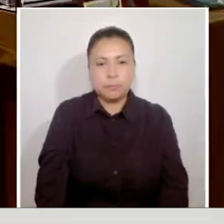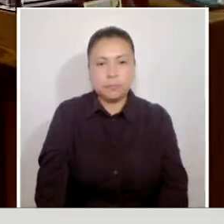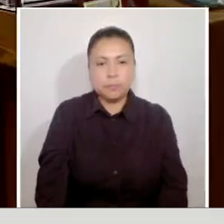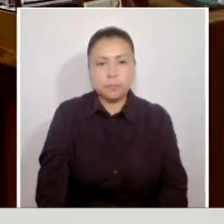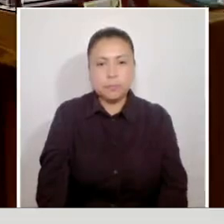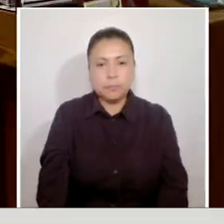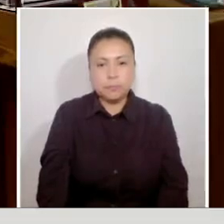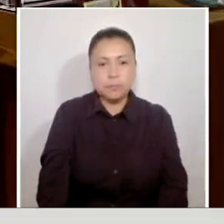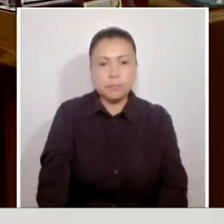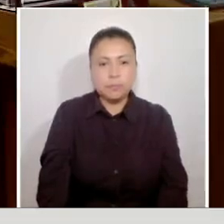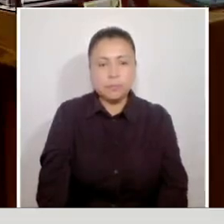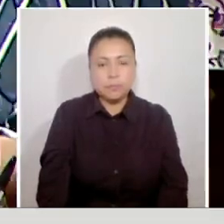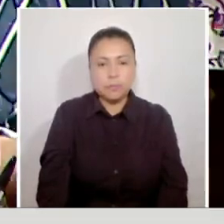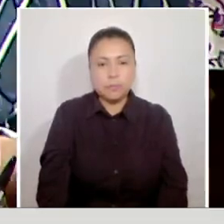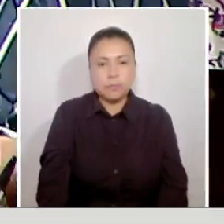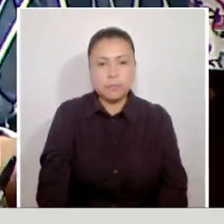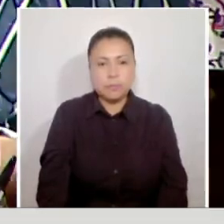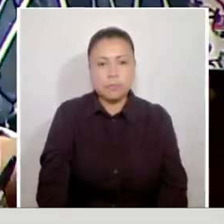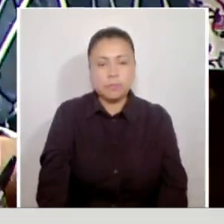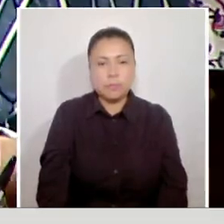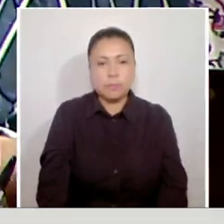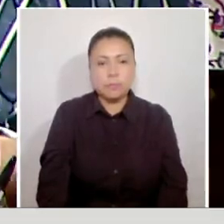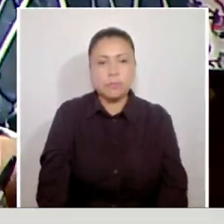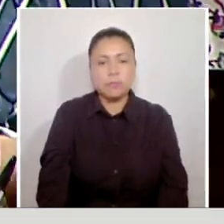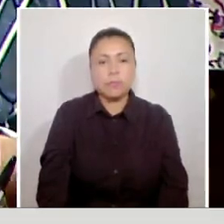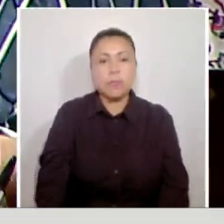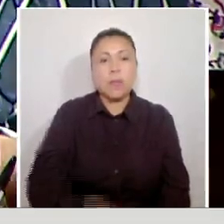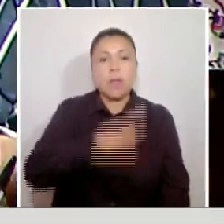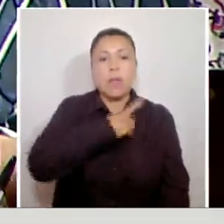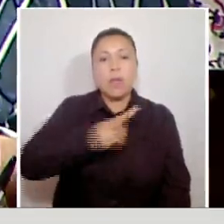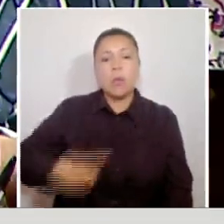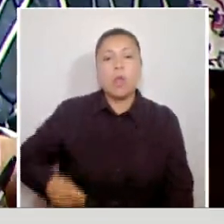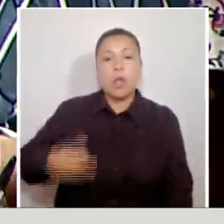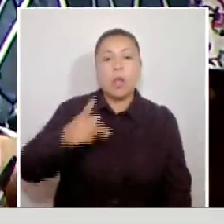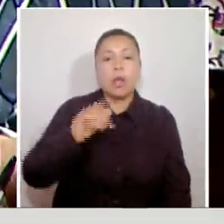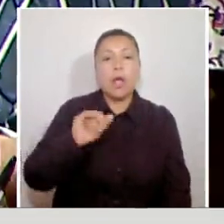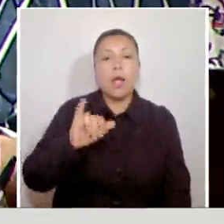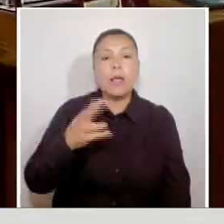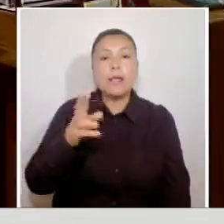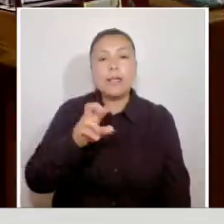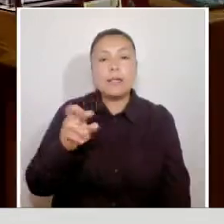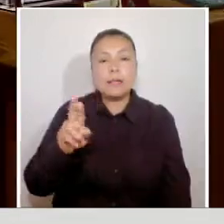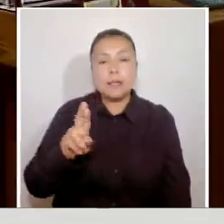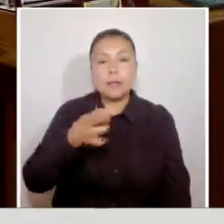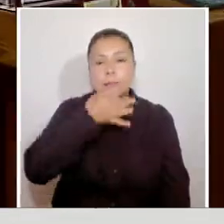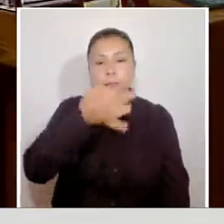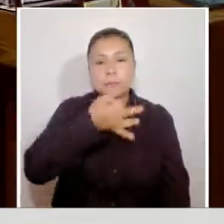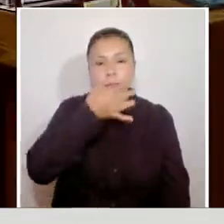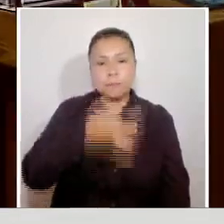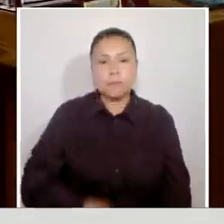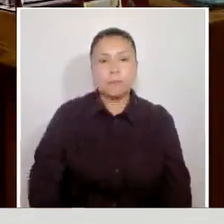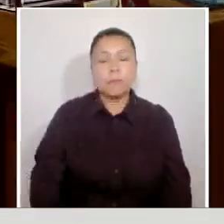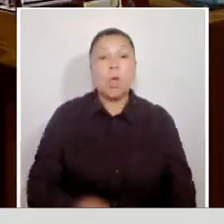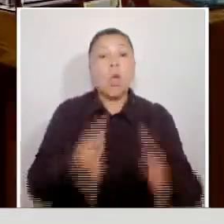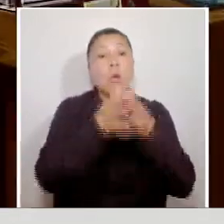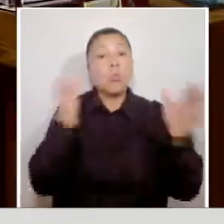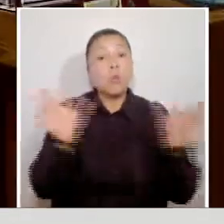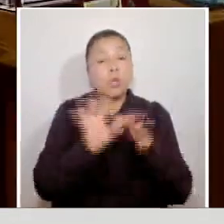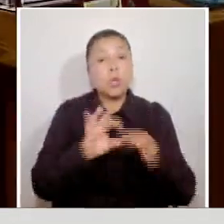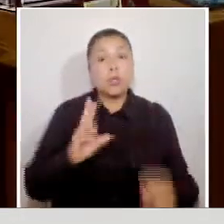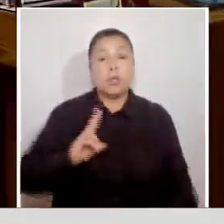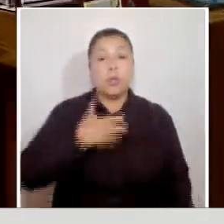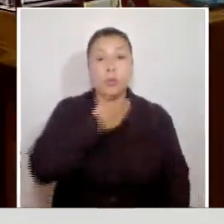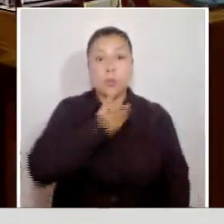gracias Don tiene la palabra Muchas gracias señor